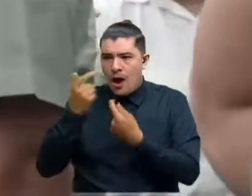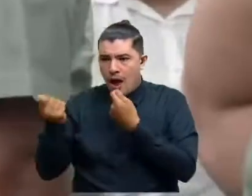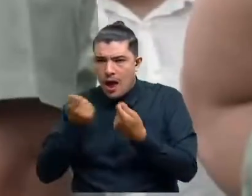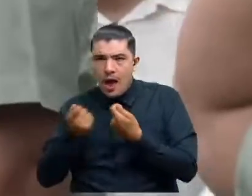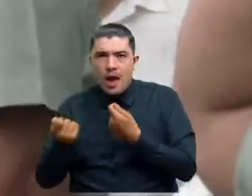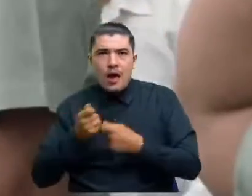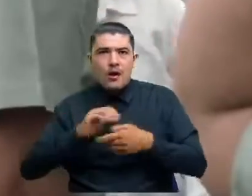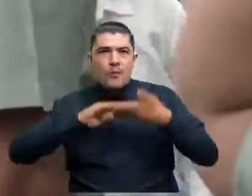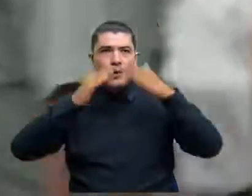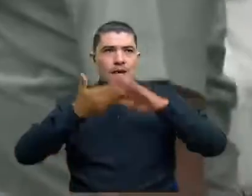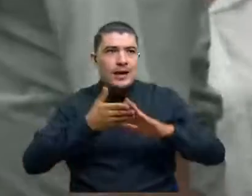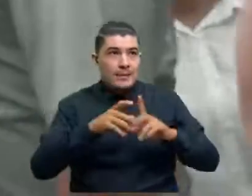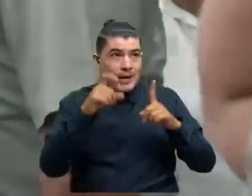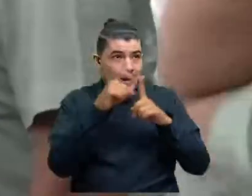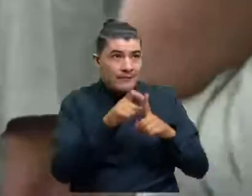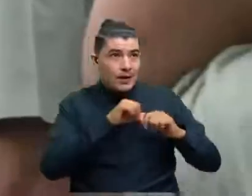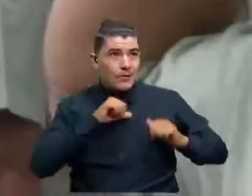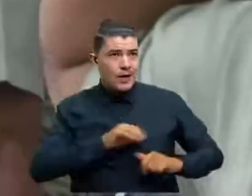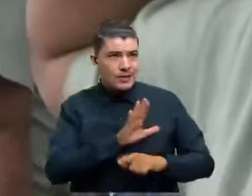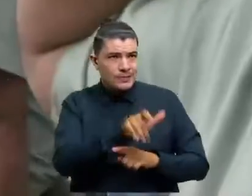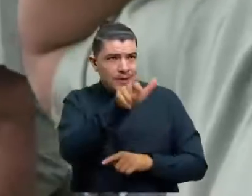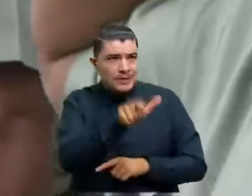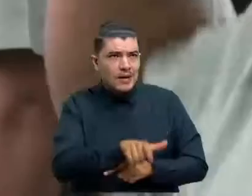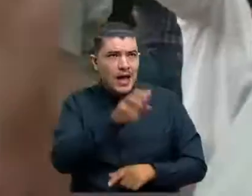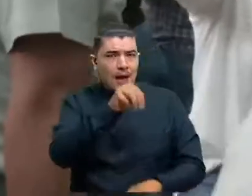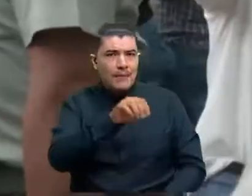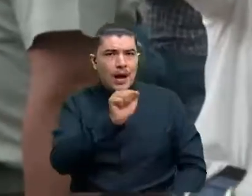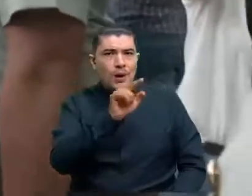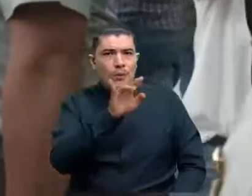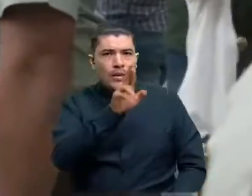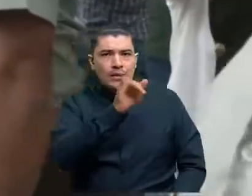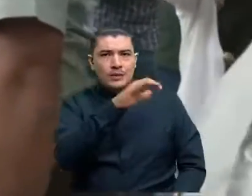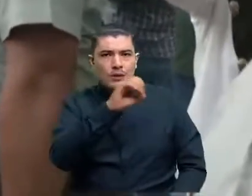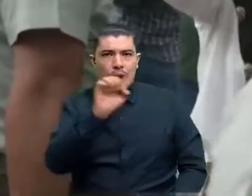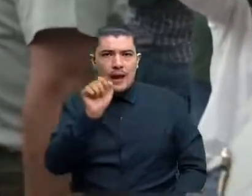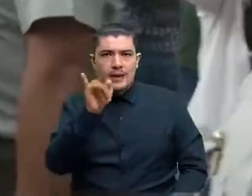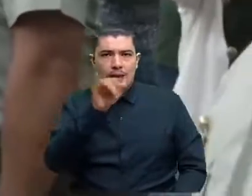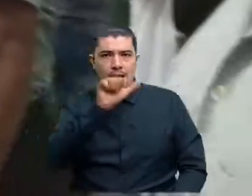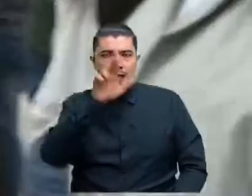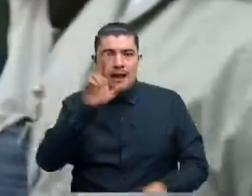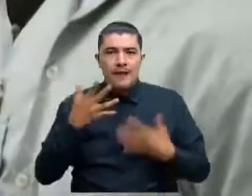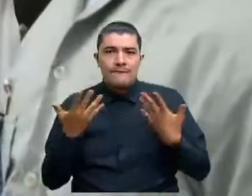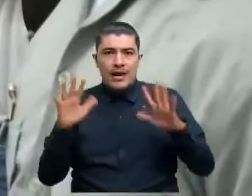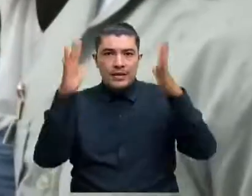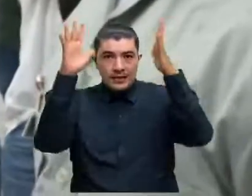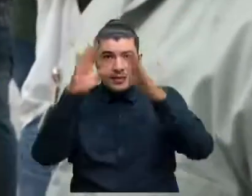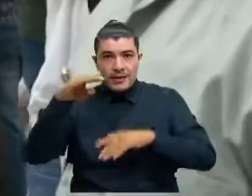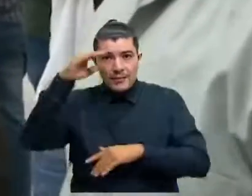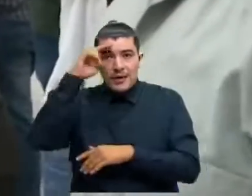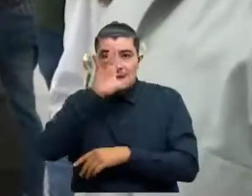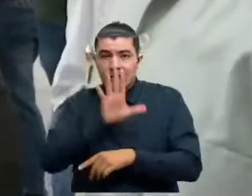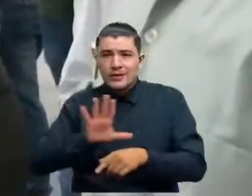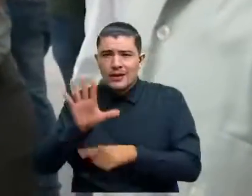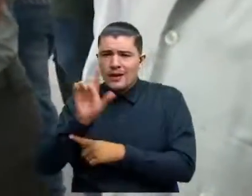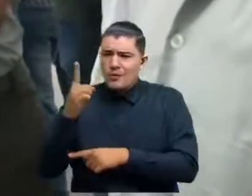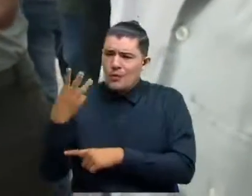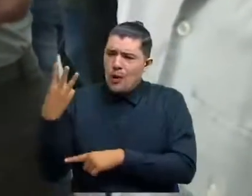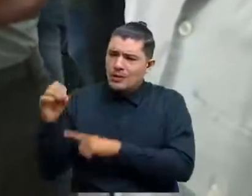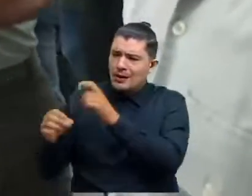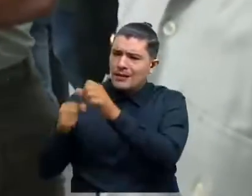comunidad con palabras desde el corazón mauricio aguilar gobernador de santander felicitó a la policía en sus 130 años de servicio a los colombianos